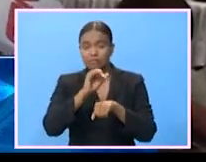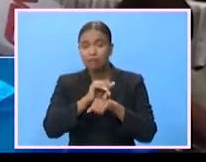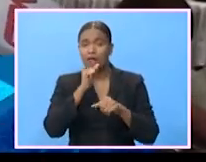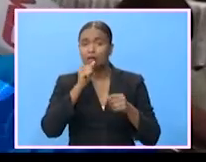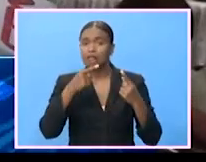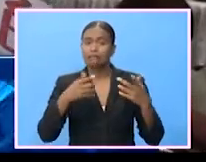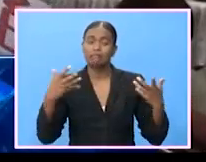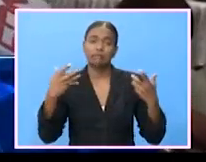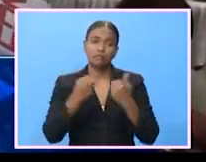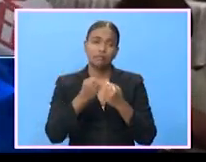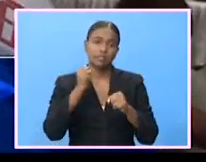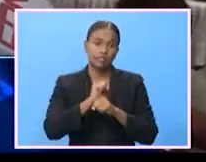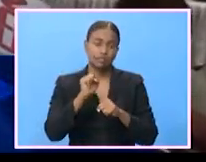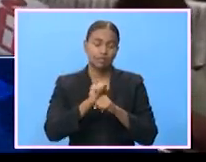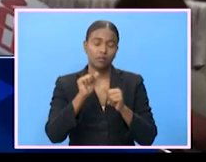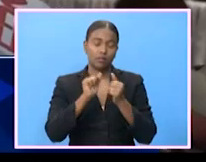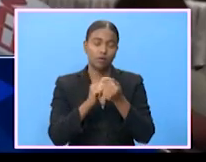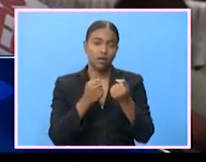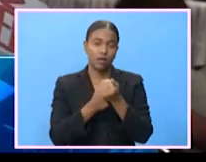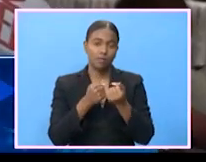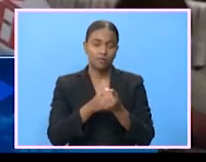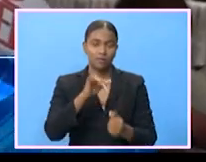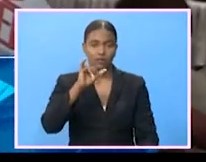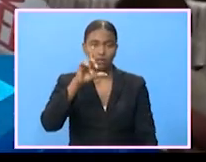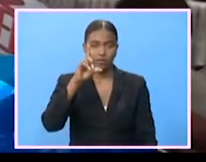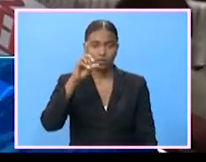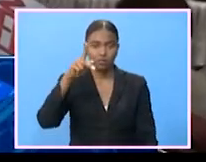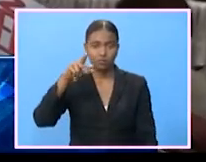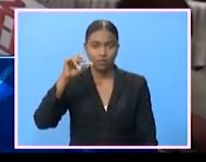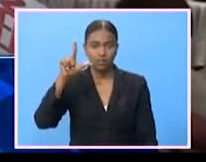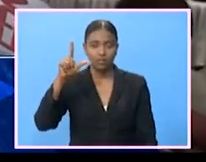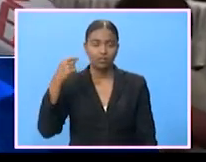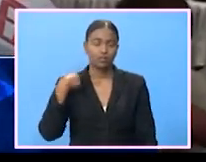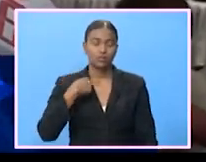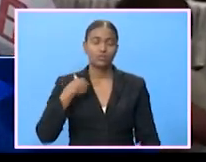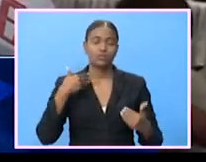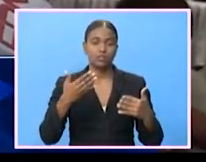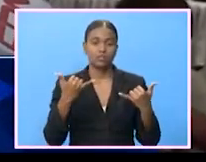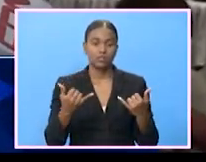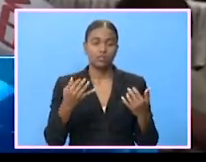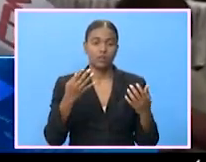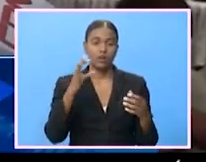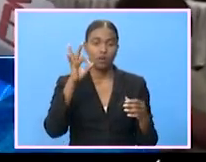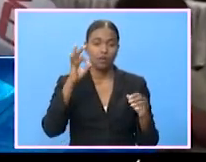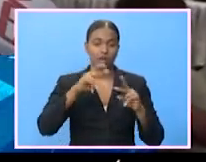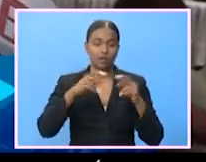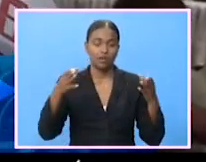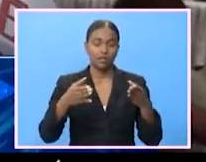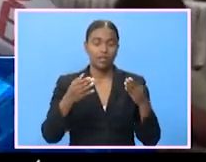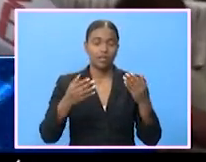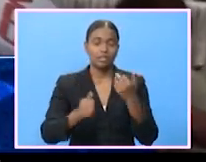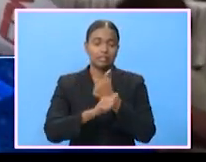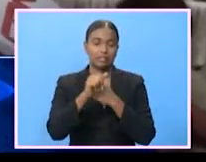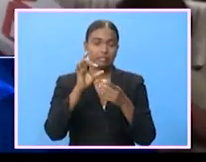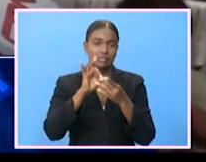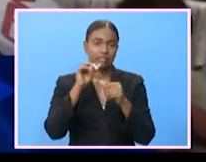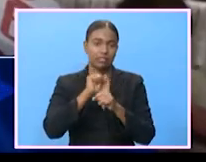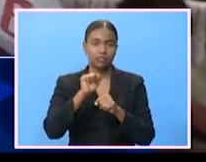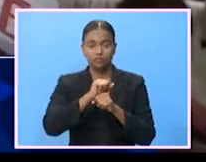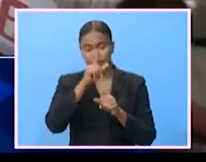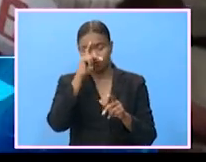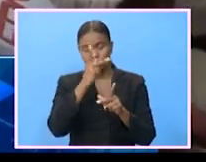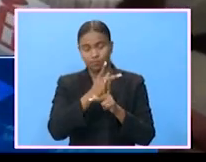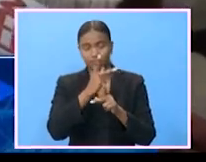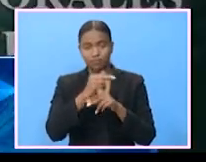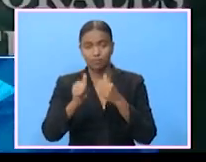accidentes de trabajo. Y con el apoyo de IDOSPRIL, estamos celebrando este noveno Congreso de Riesgos Laborales para la prevención de